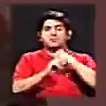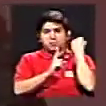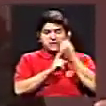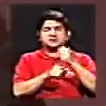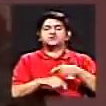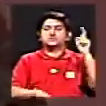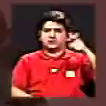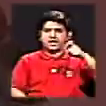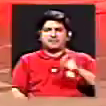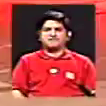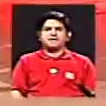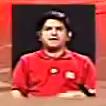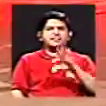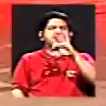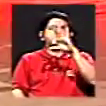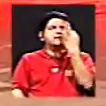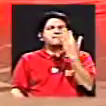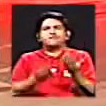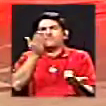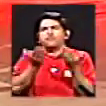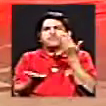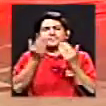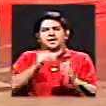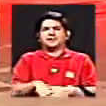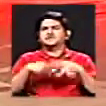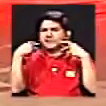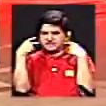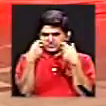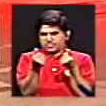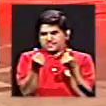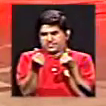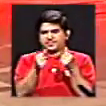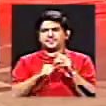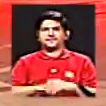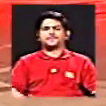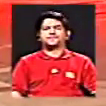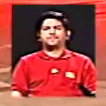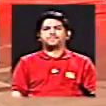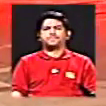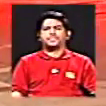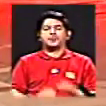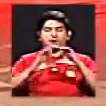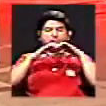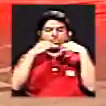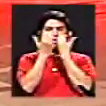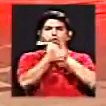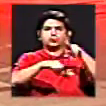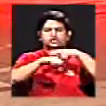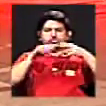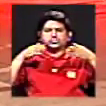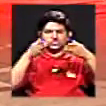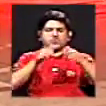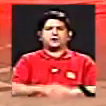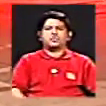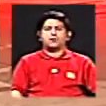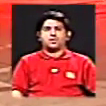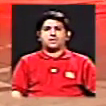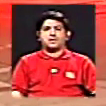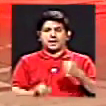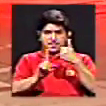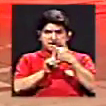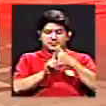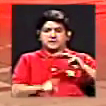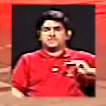operación. De una manera muy, digamos, por lo menos rápida, tanto el Consejo Nacional de Vialidad como el propio ministro